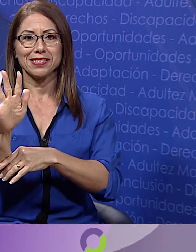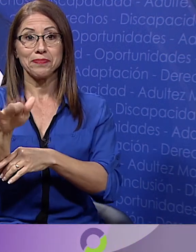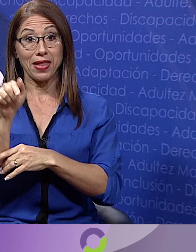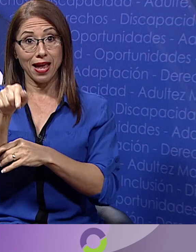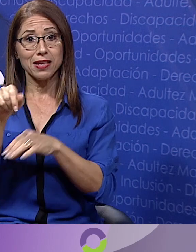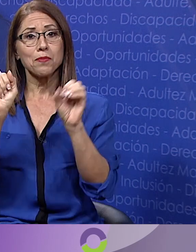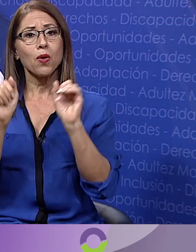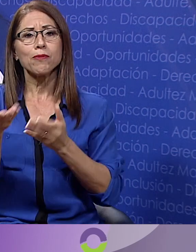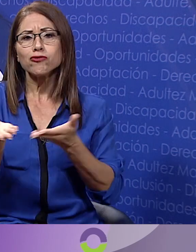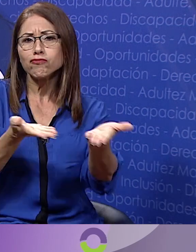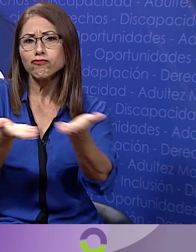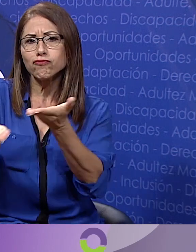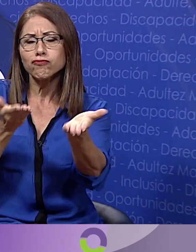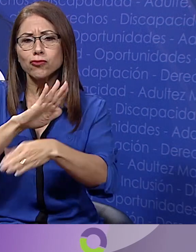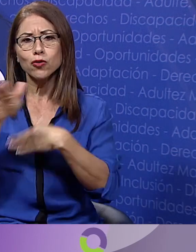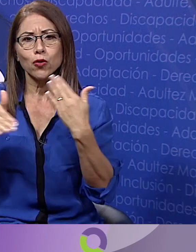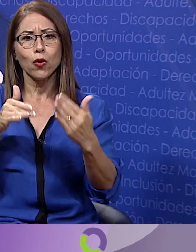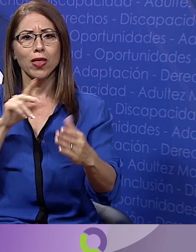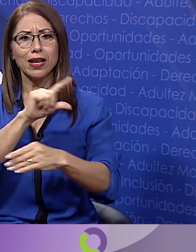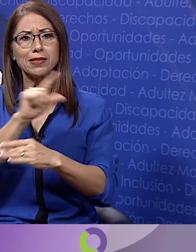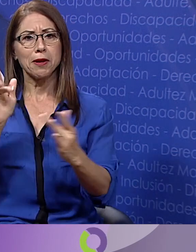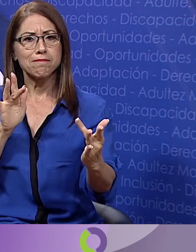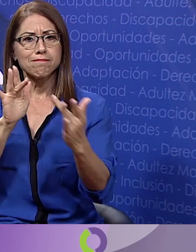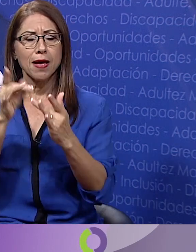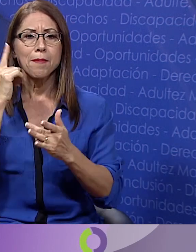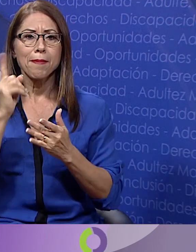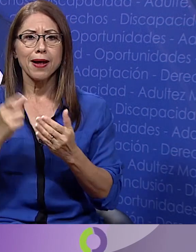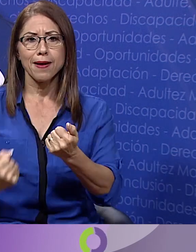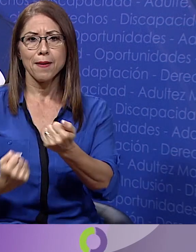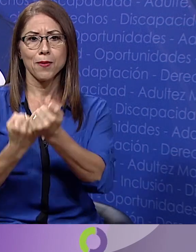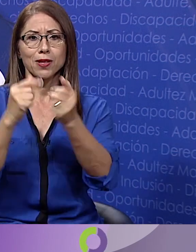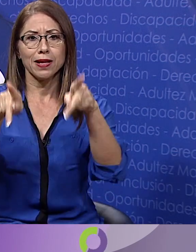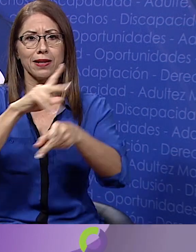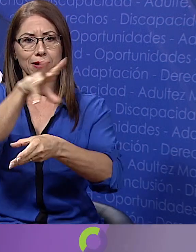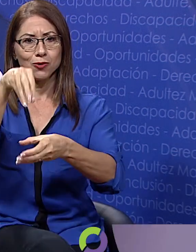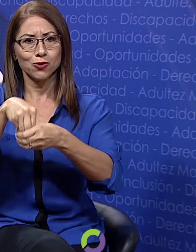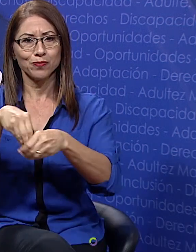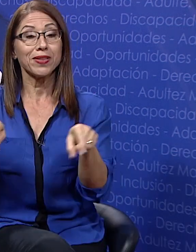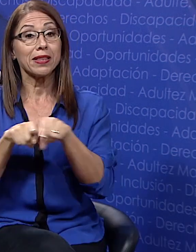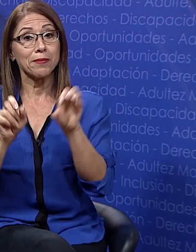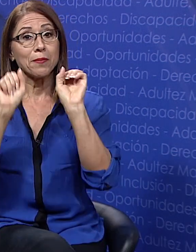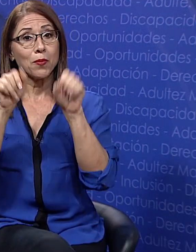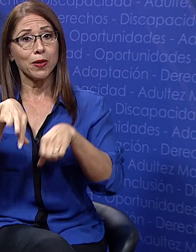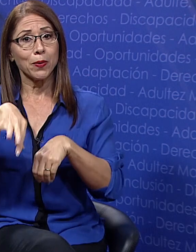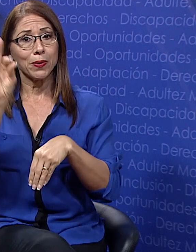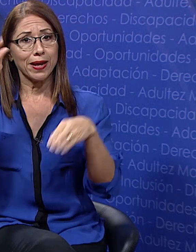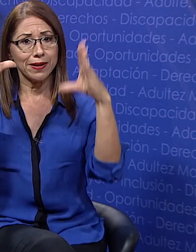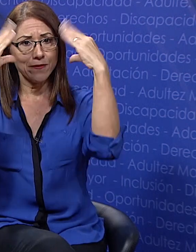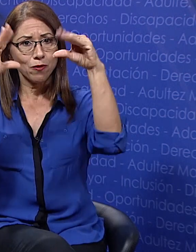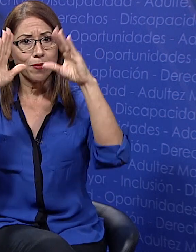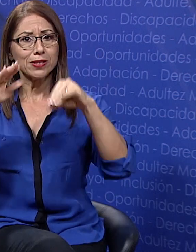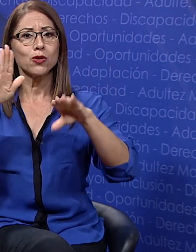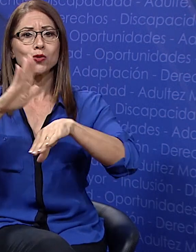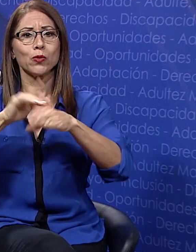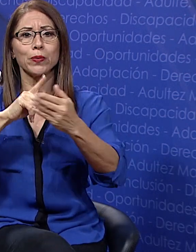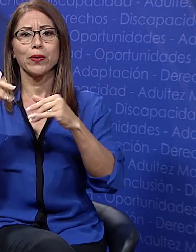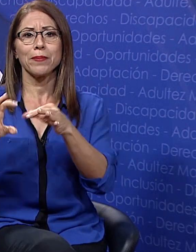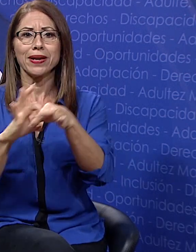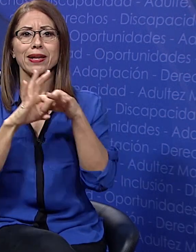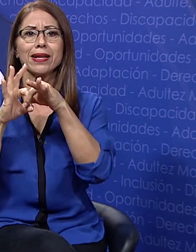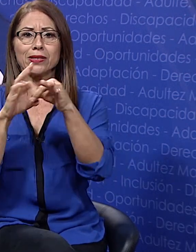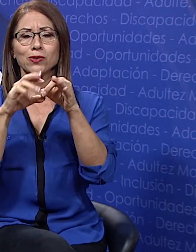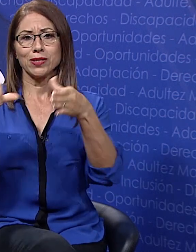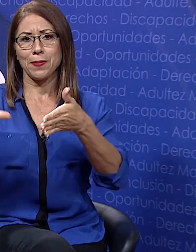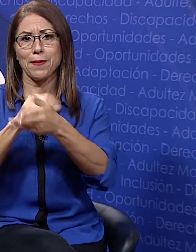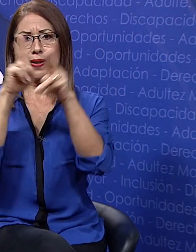que allí podemos interactuar durante toda la semana para aportar a la inclusión. También puede encontrar más información sobre Nexos en el sitio